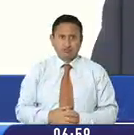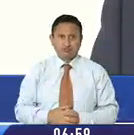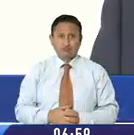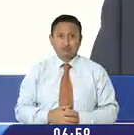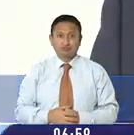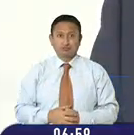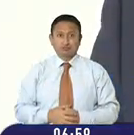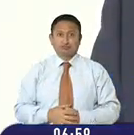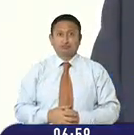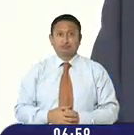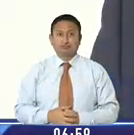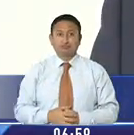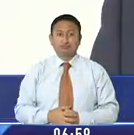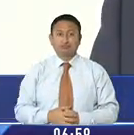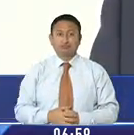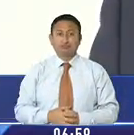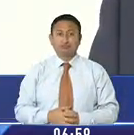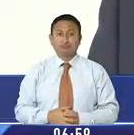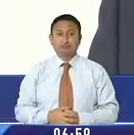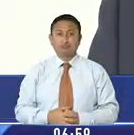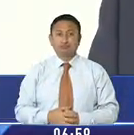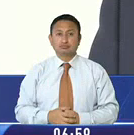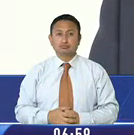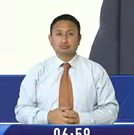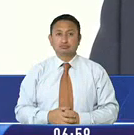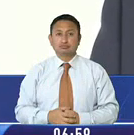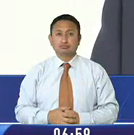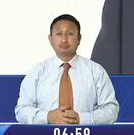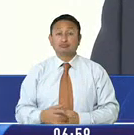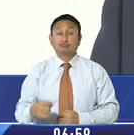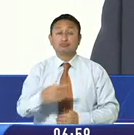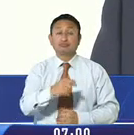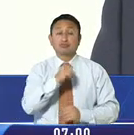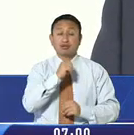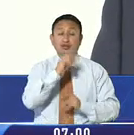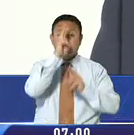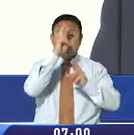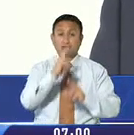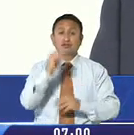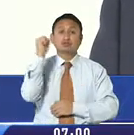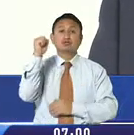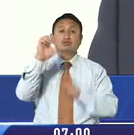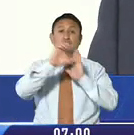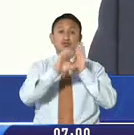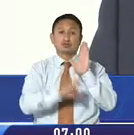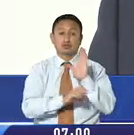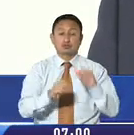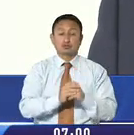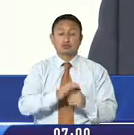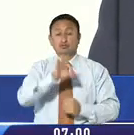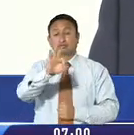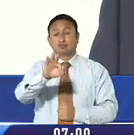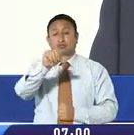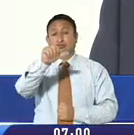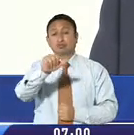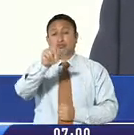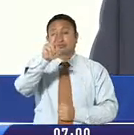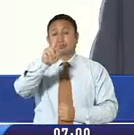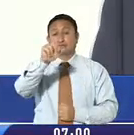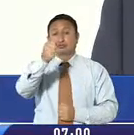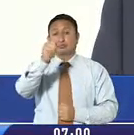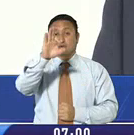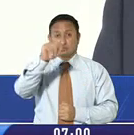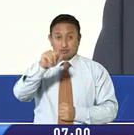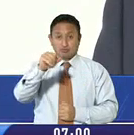remoción en la que se violaron derechos constitucionales del señor Fausto Murillo como vocal del Consejo de la Judicatura.